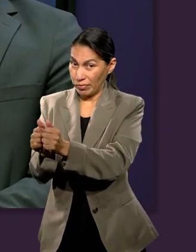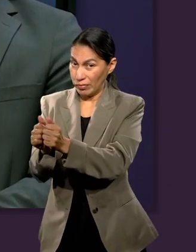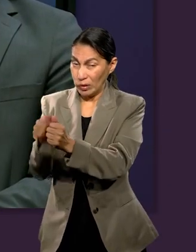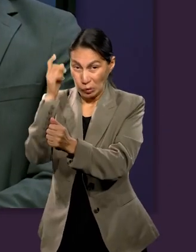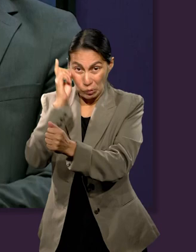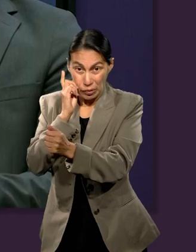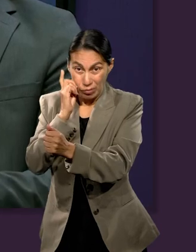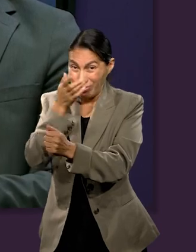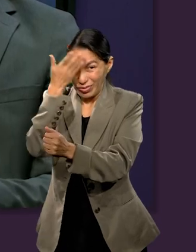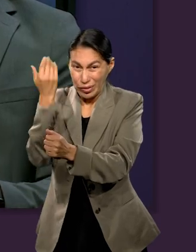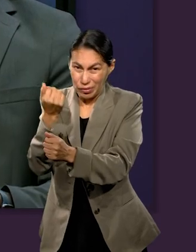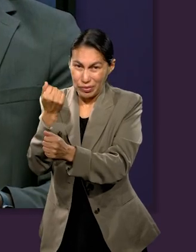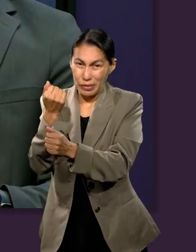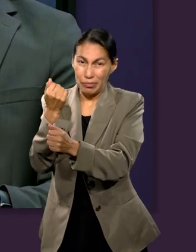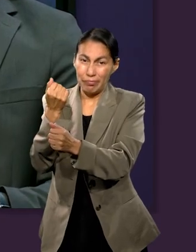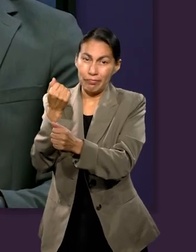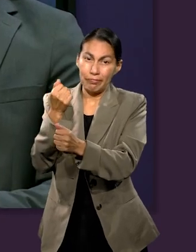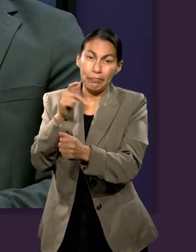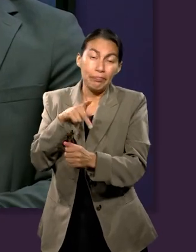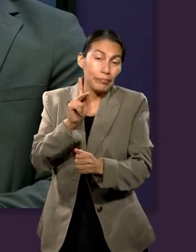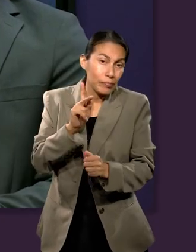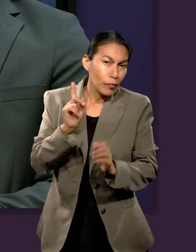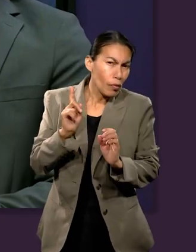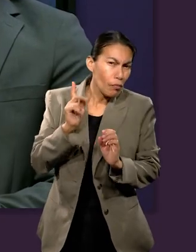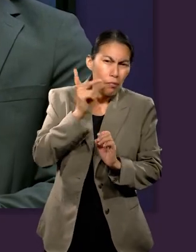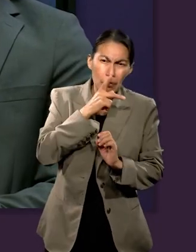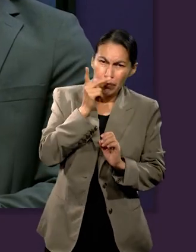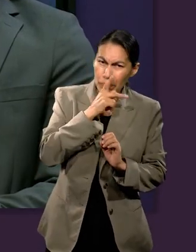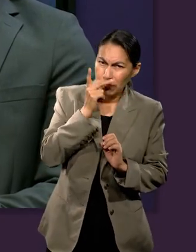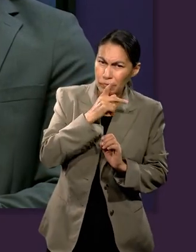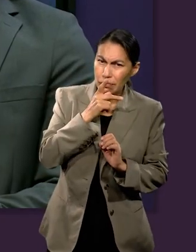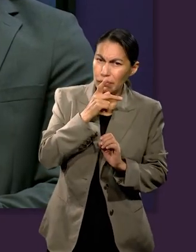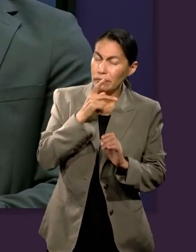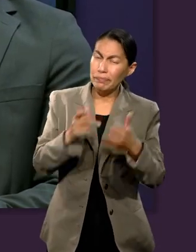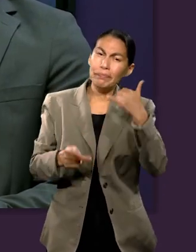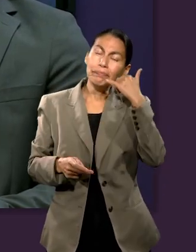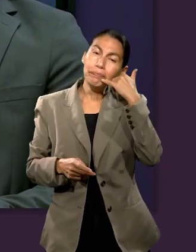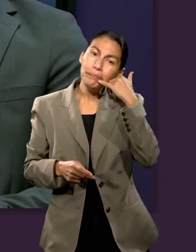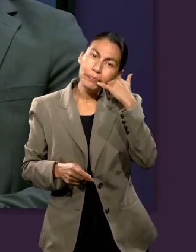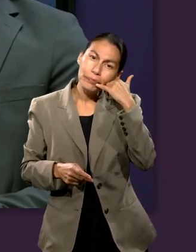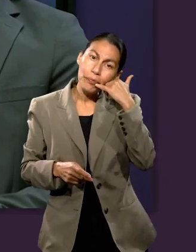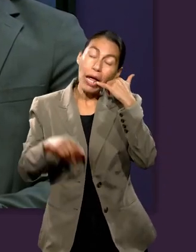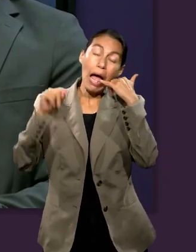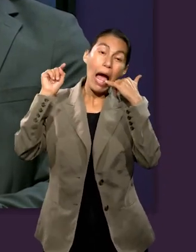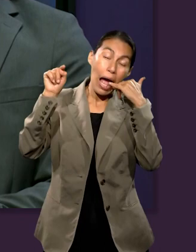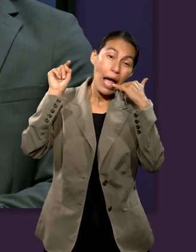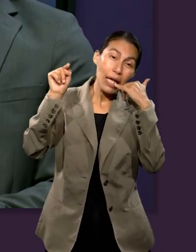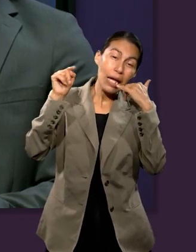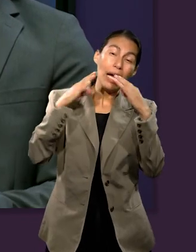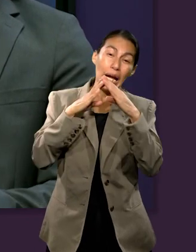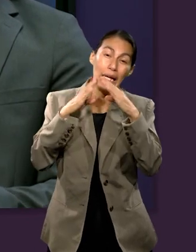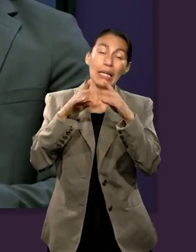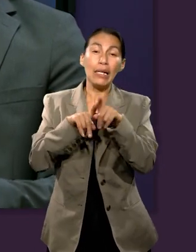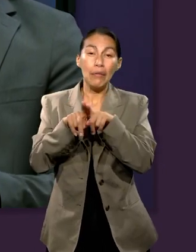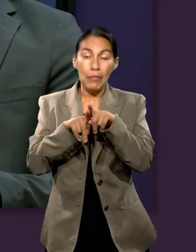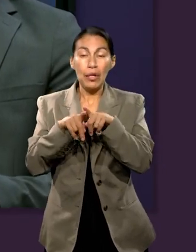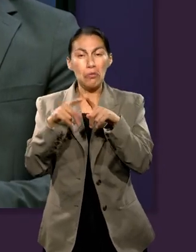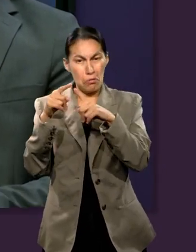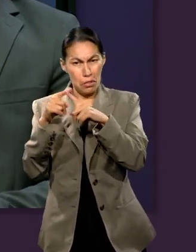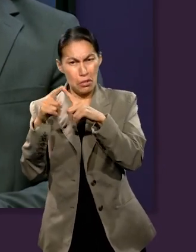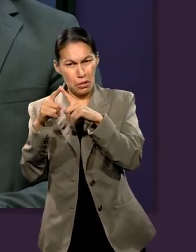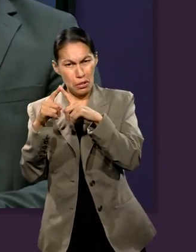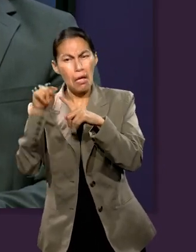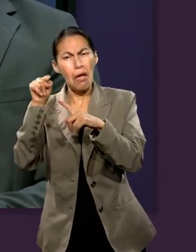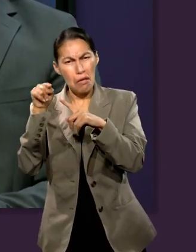no sabía dónde me iba a quedar y entre tantas cosas uno un pastor que llamó y dice Pues